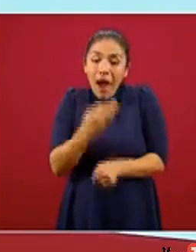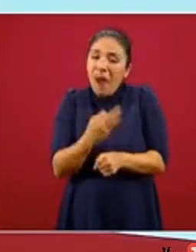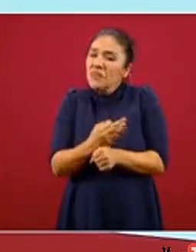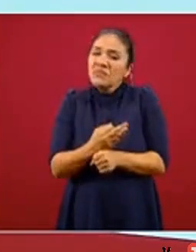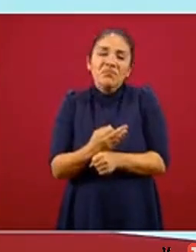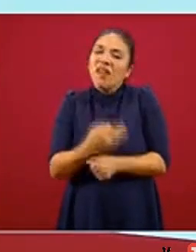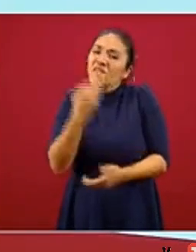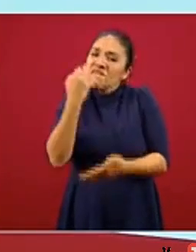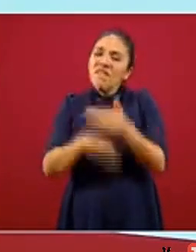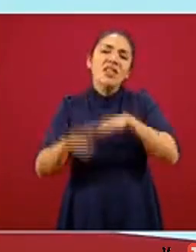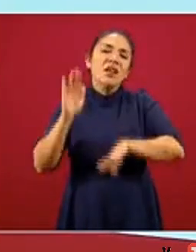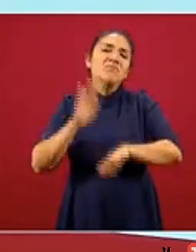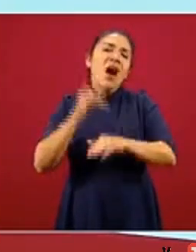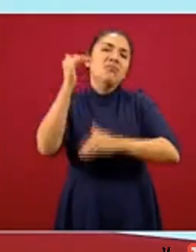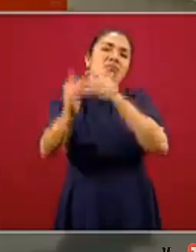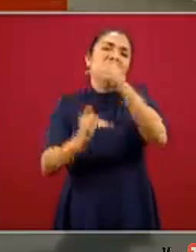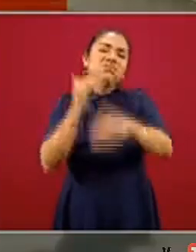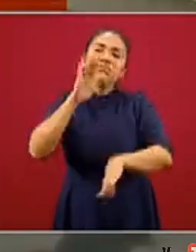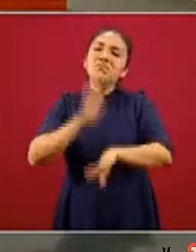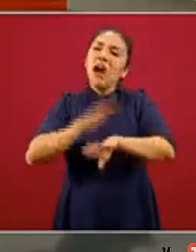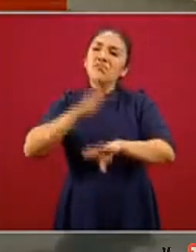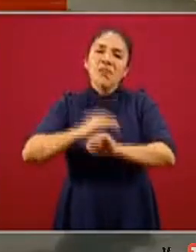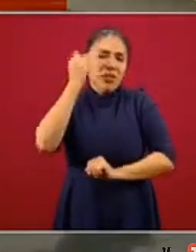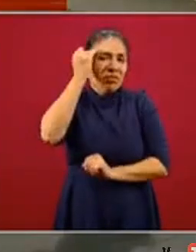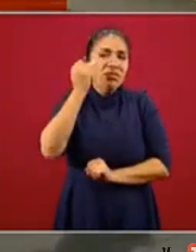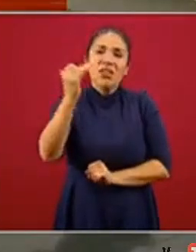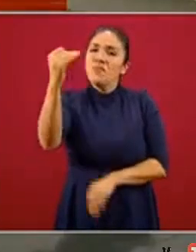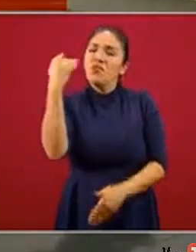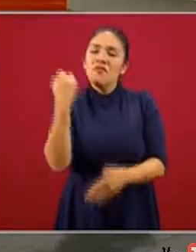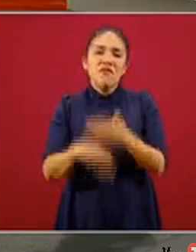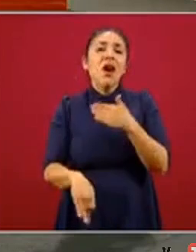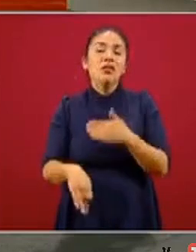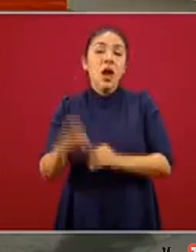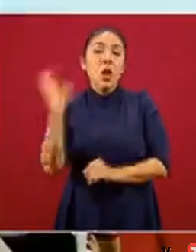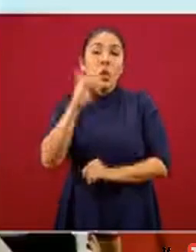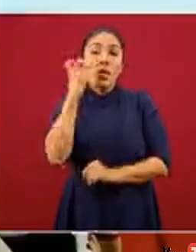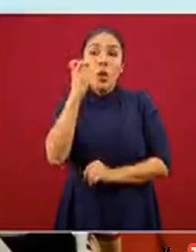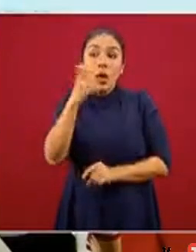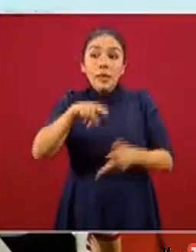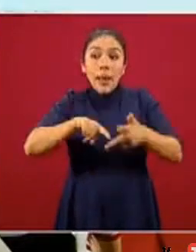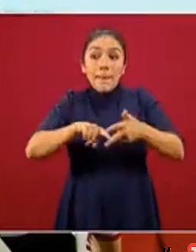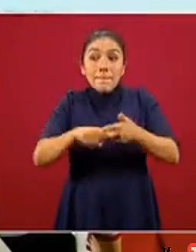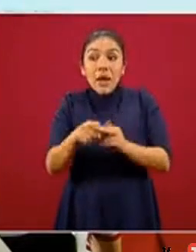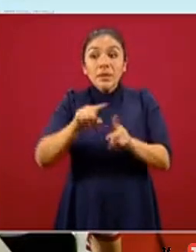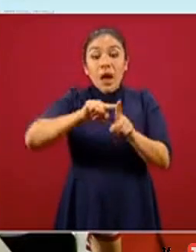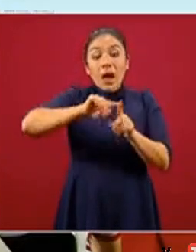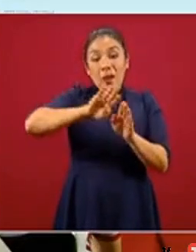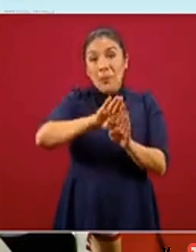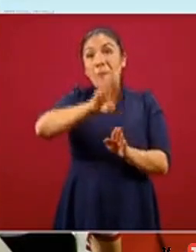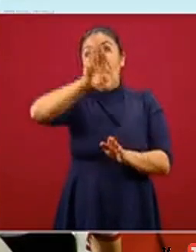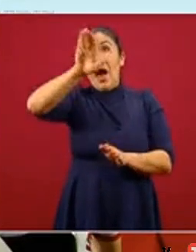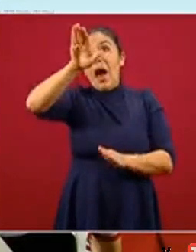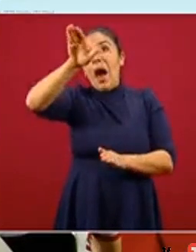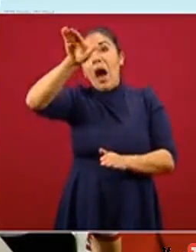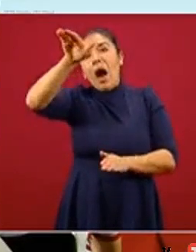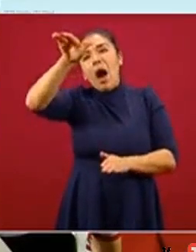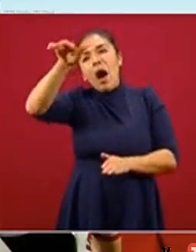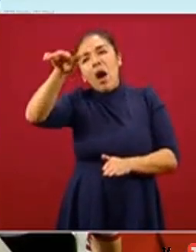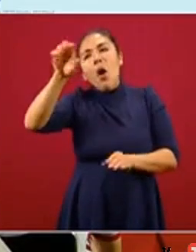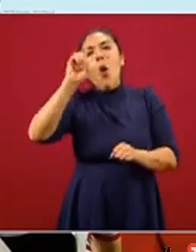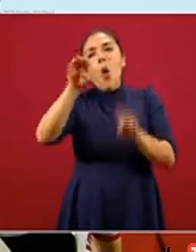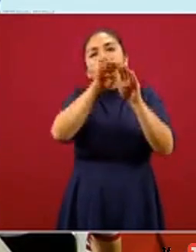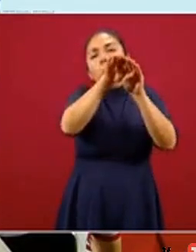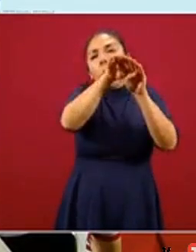todavía nos faltan varias semanas para llegar a ese punto, es cuando esta curva se incline y termine siendo